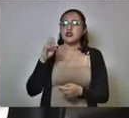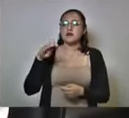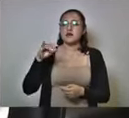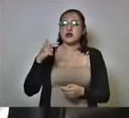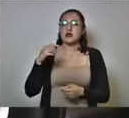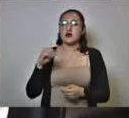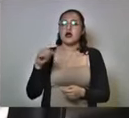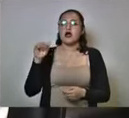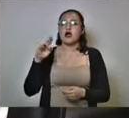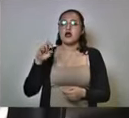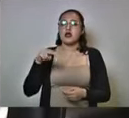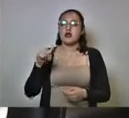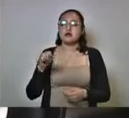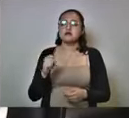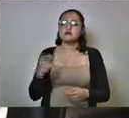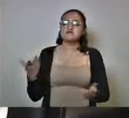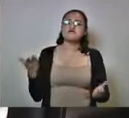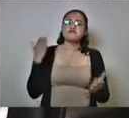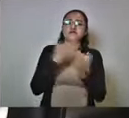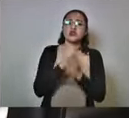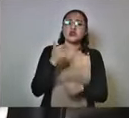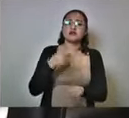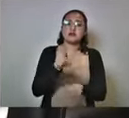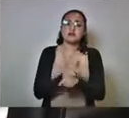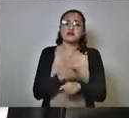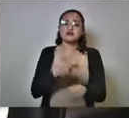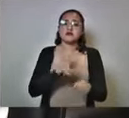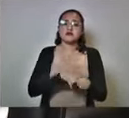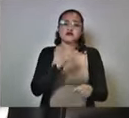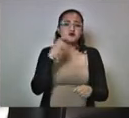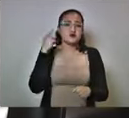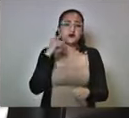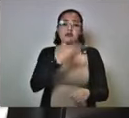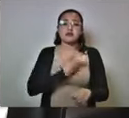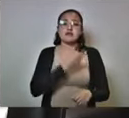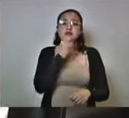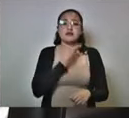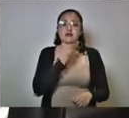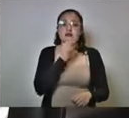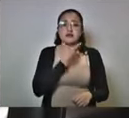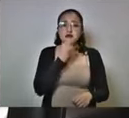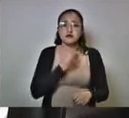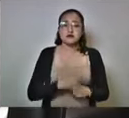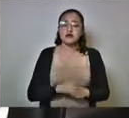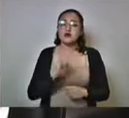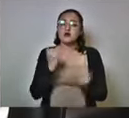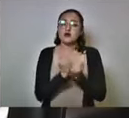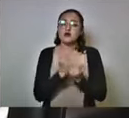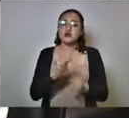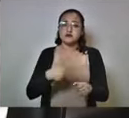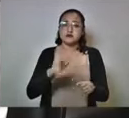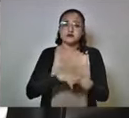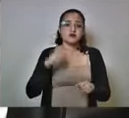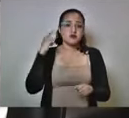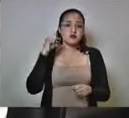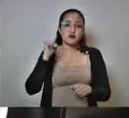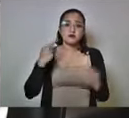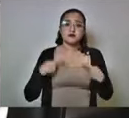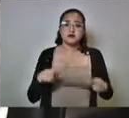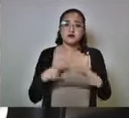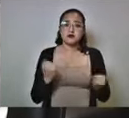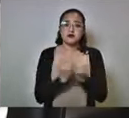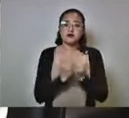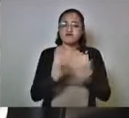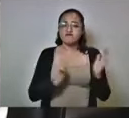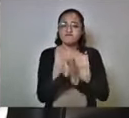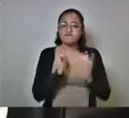tarda 11 días en llegar al Hospital de Cholula. Es diabético. También en el Hospital de Cholula, otra persona,